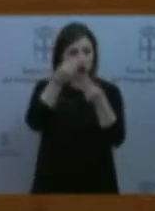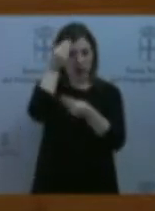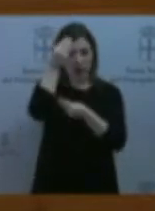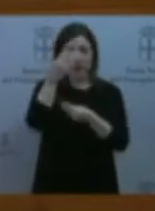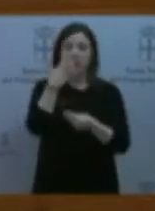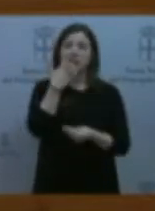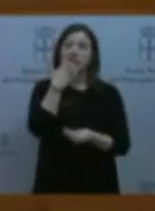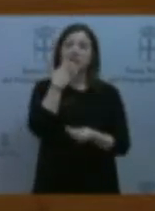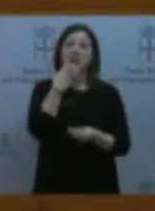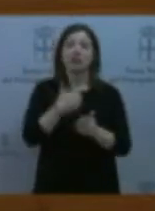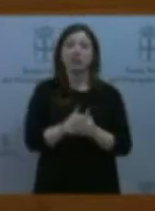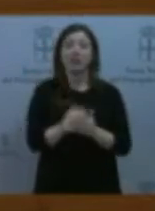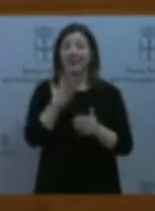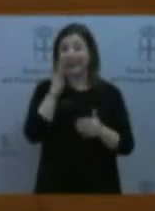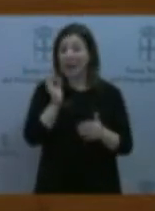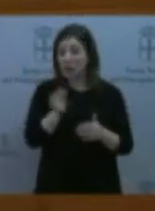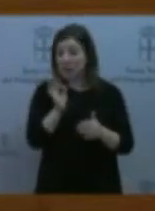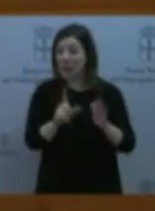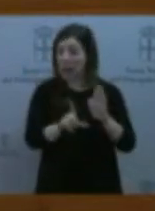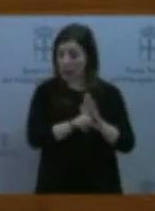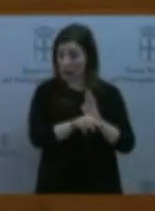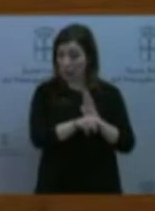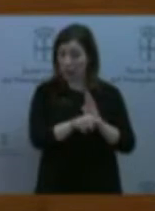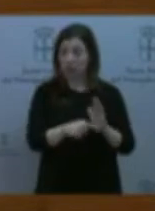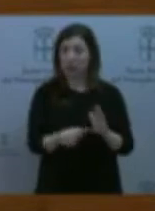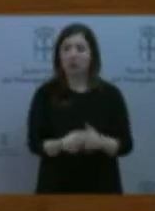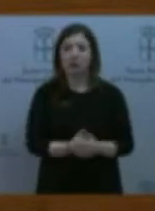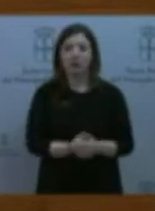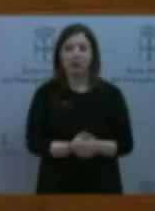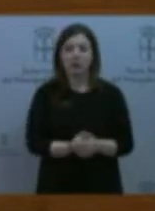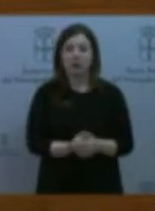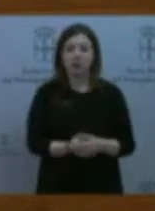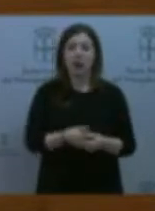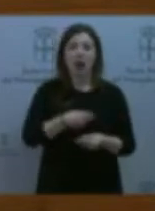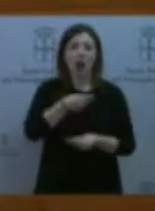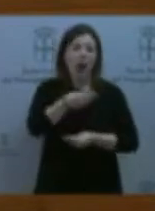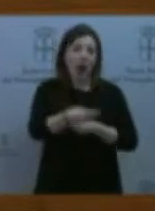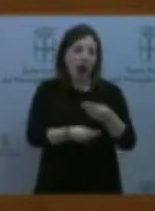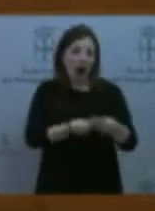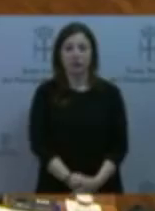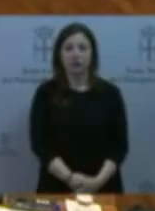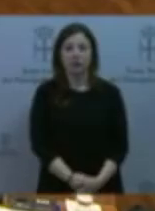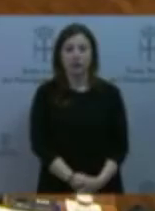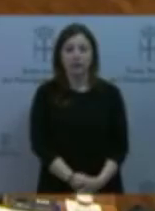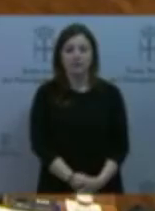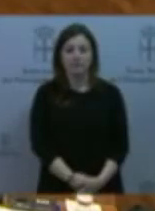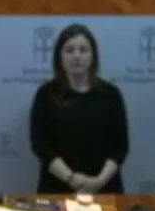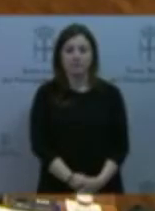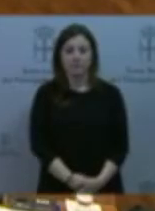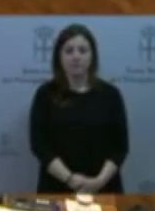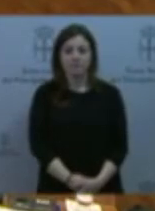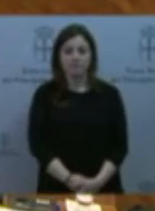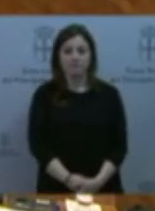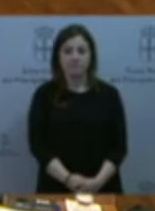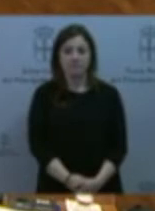ley se hizo un poco más con las vísceras que con la razón. Nada más. Sí, muchas gracias,